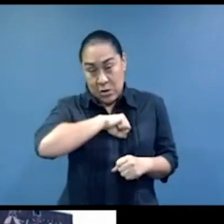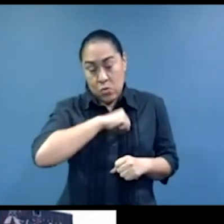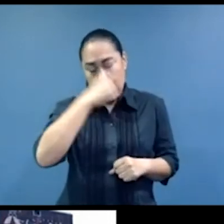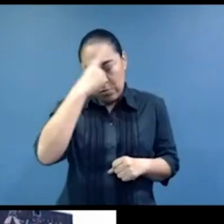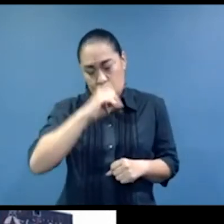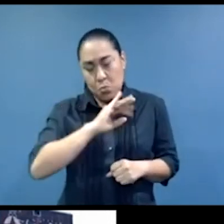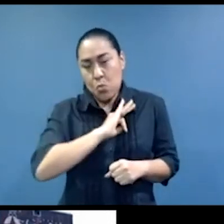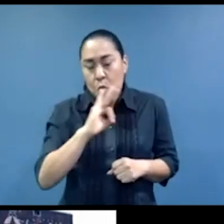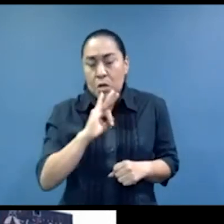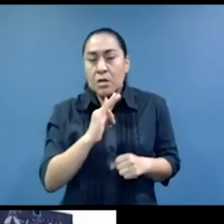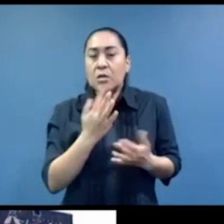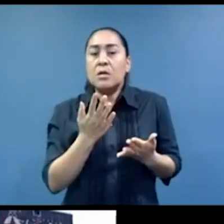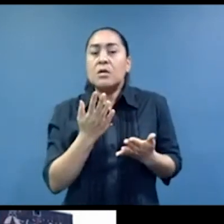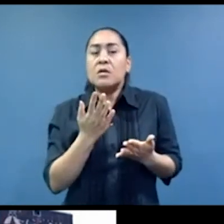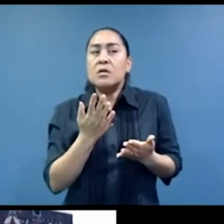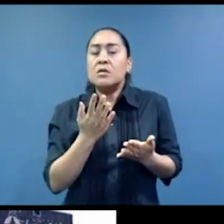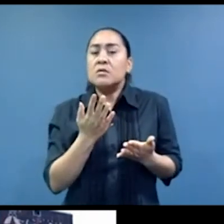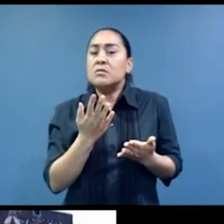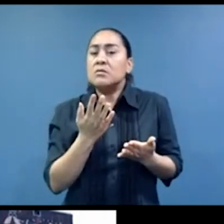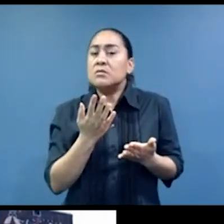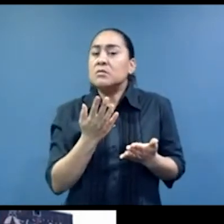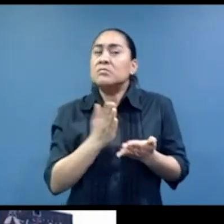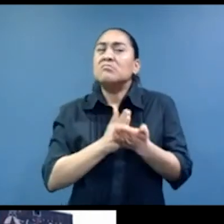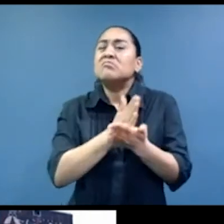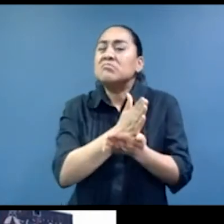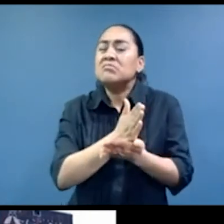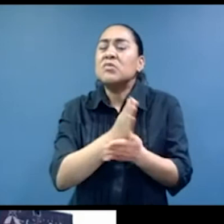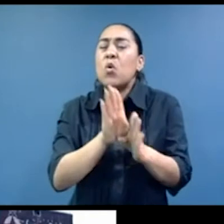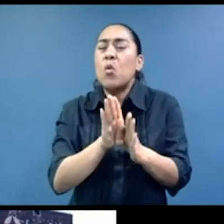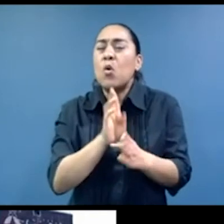tipo de cuestiones.